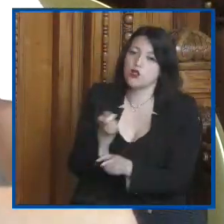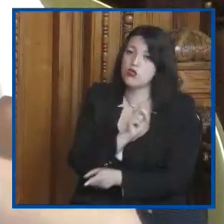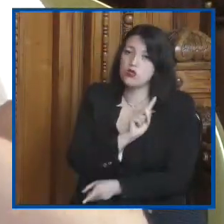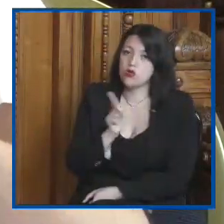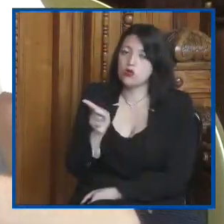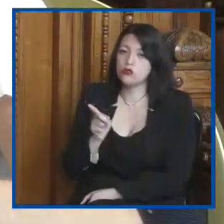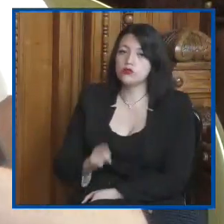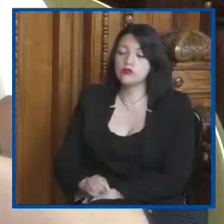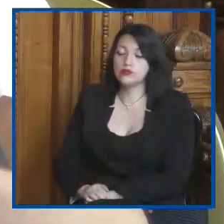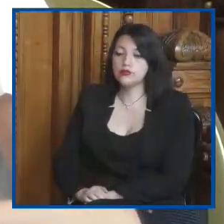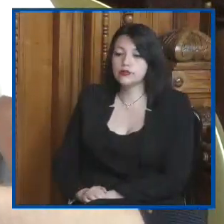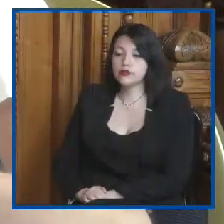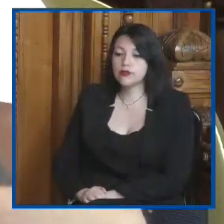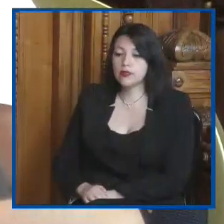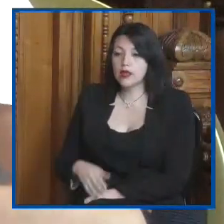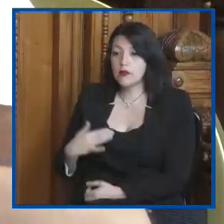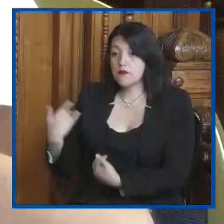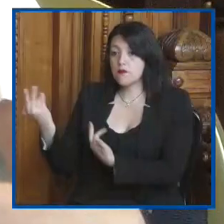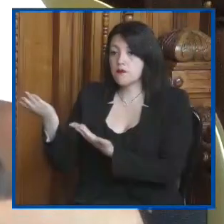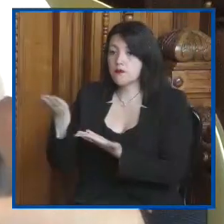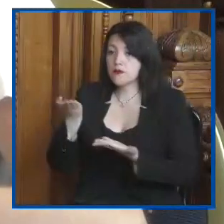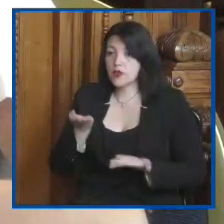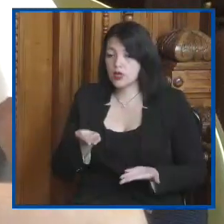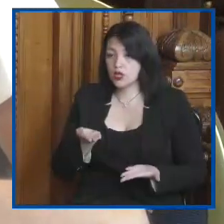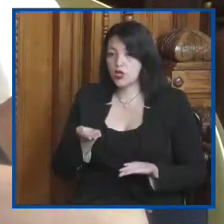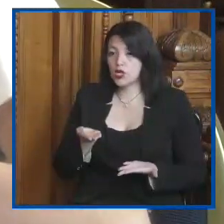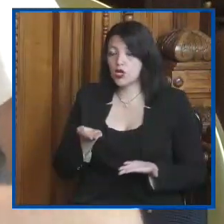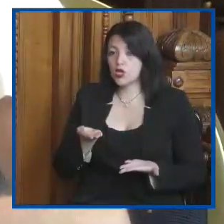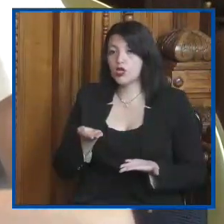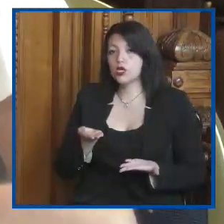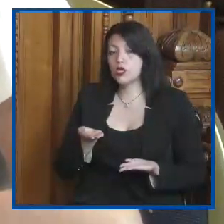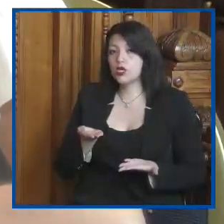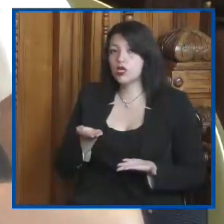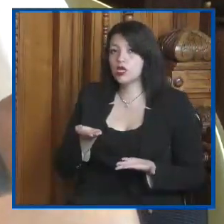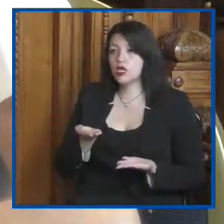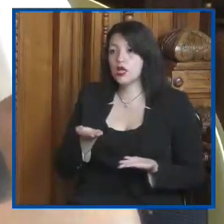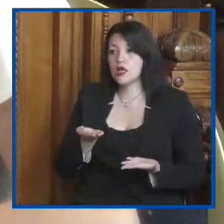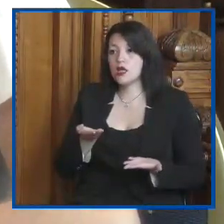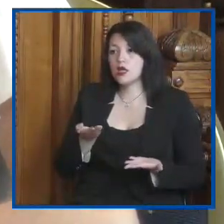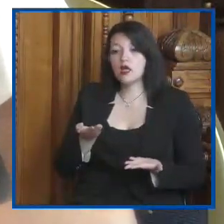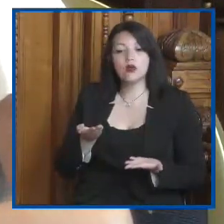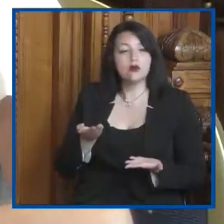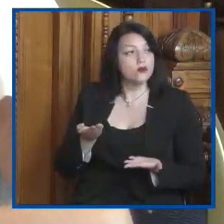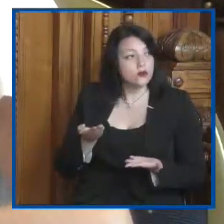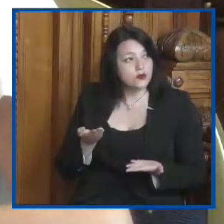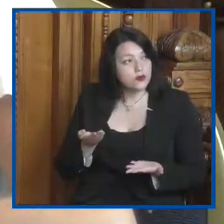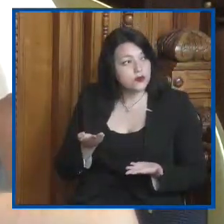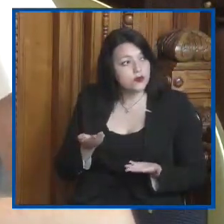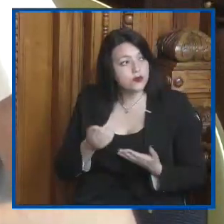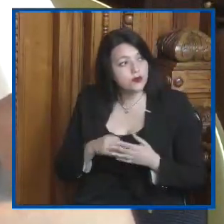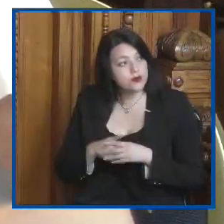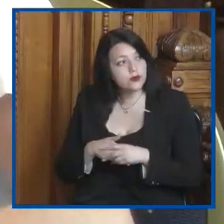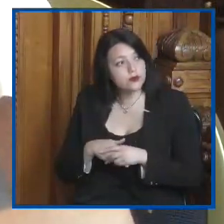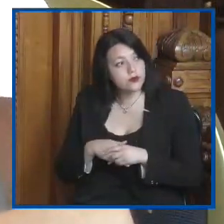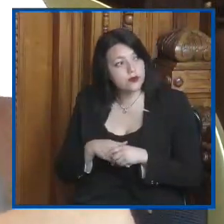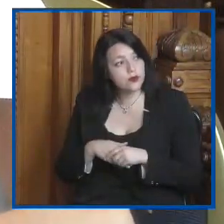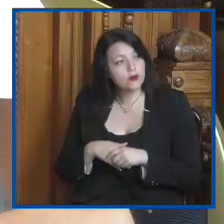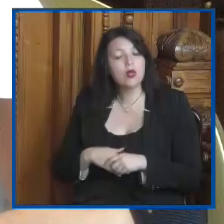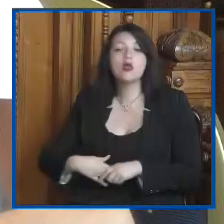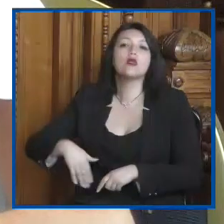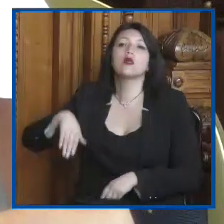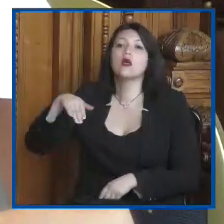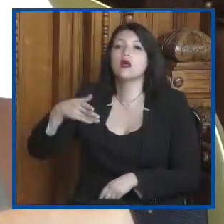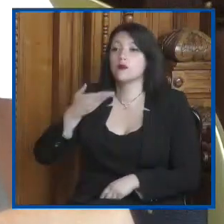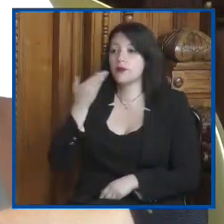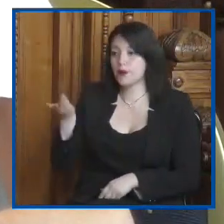Y invito también al operador a que hable más llano, para que justamente nos puedan